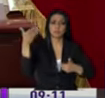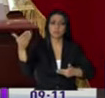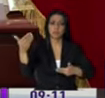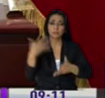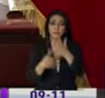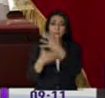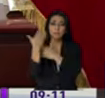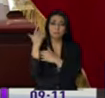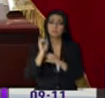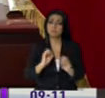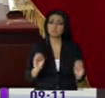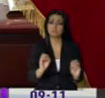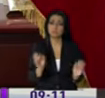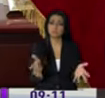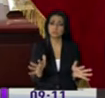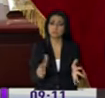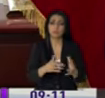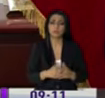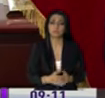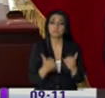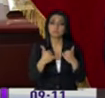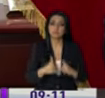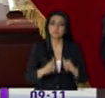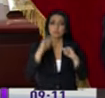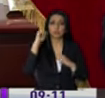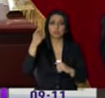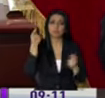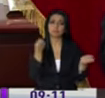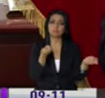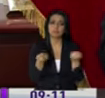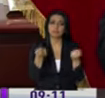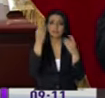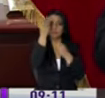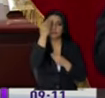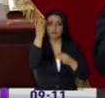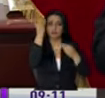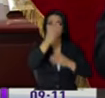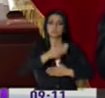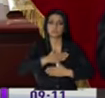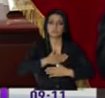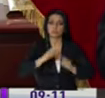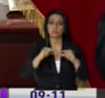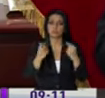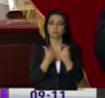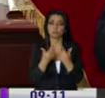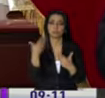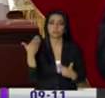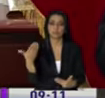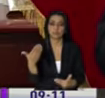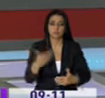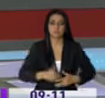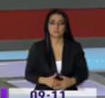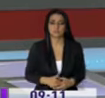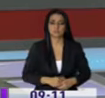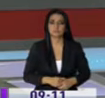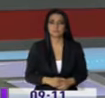vieja partidocracia. Continuaremos gobernando en función de los principios de nuestro movimiento.